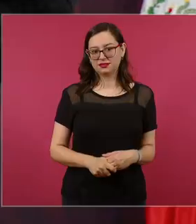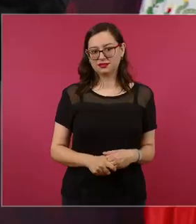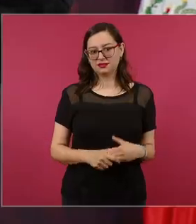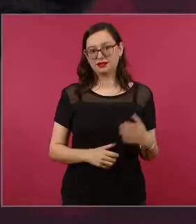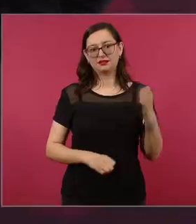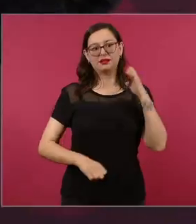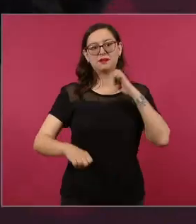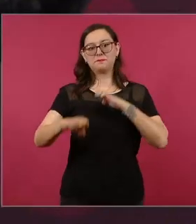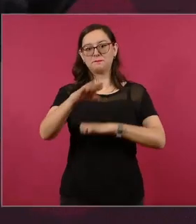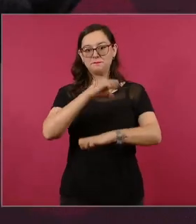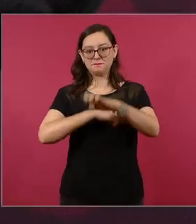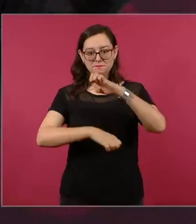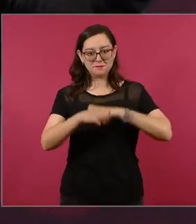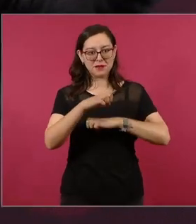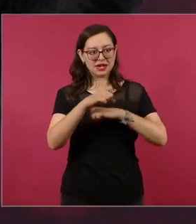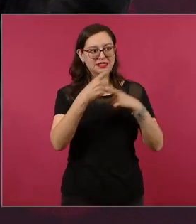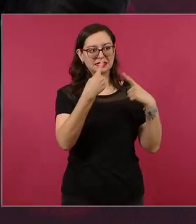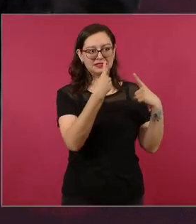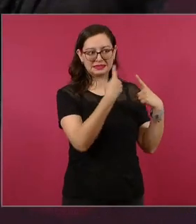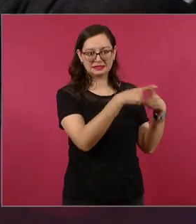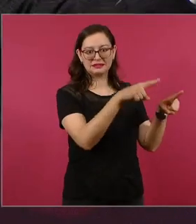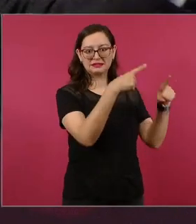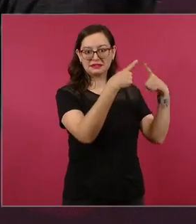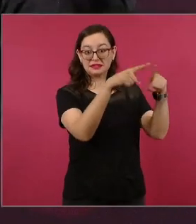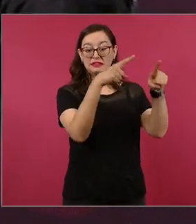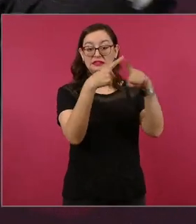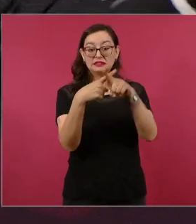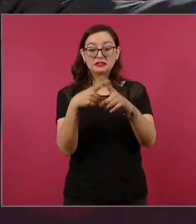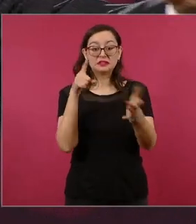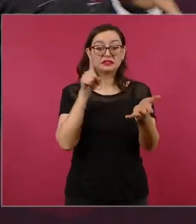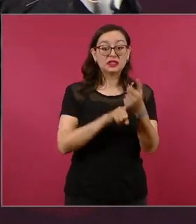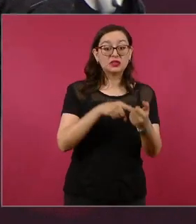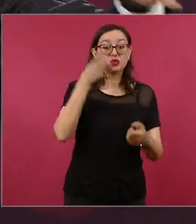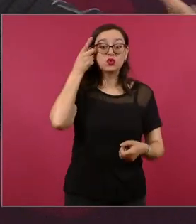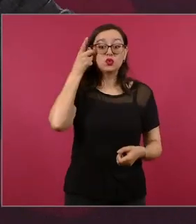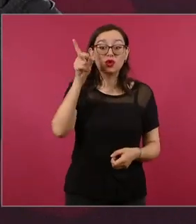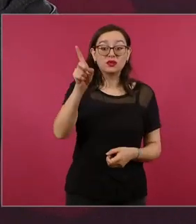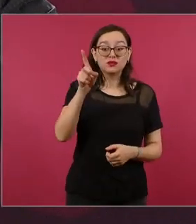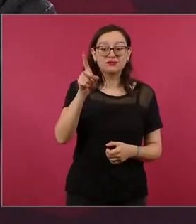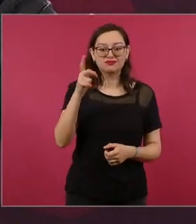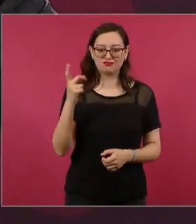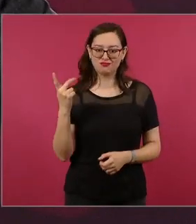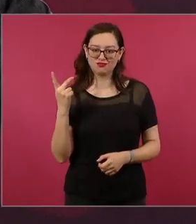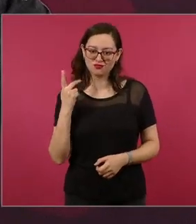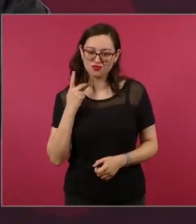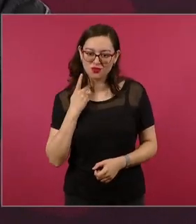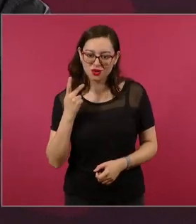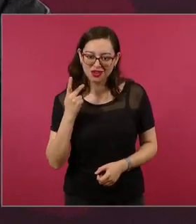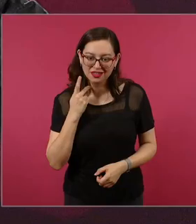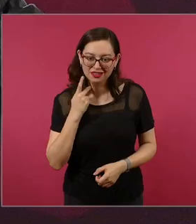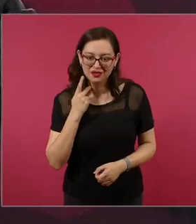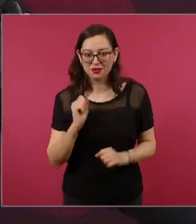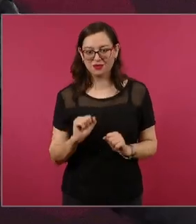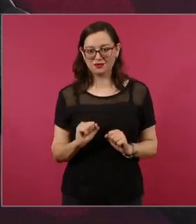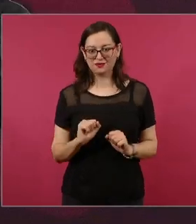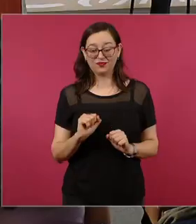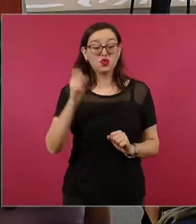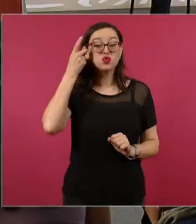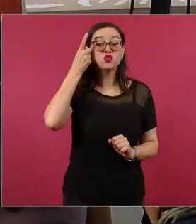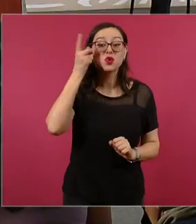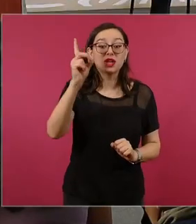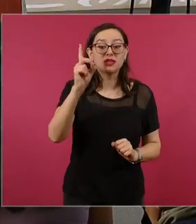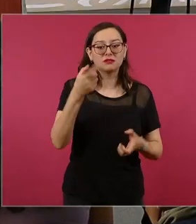empresas de políticos llegaban hasta los medios de comunicación. O sea, está demostrado